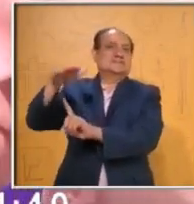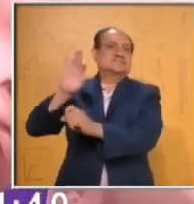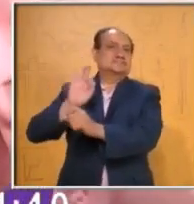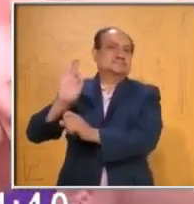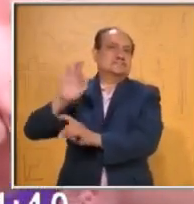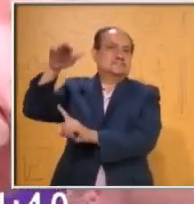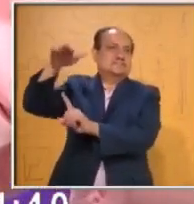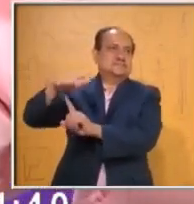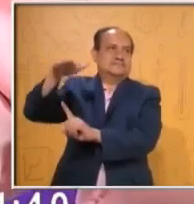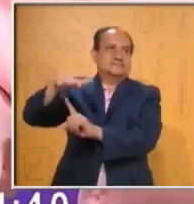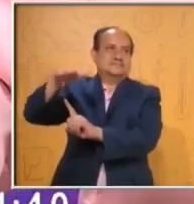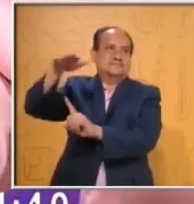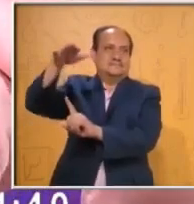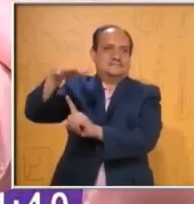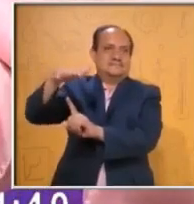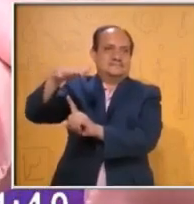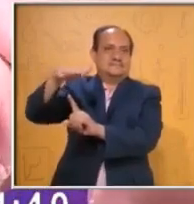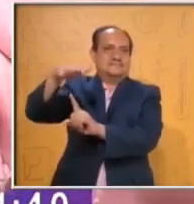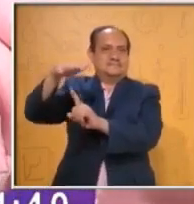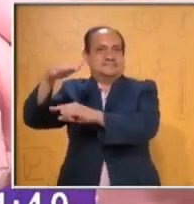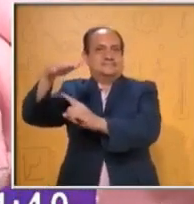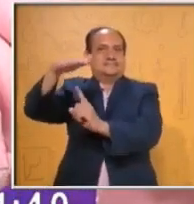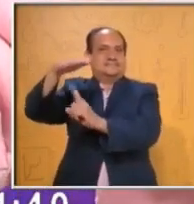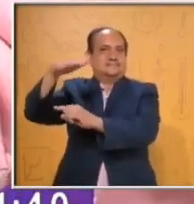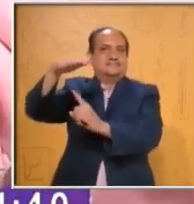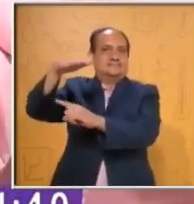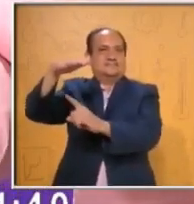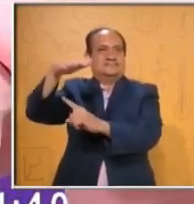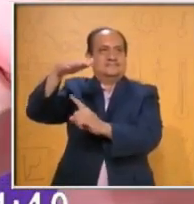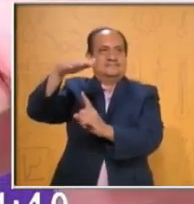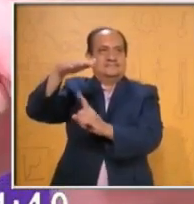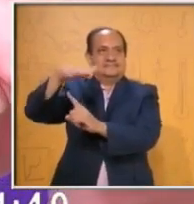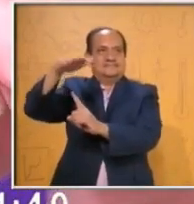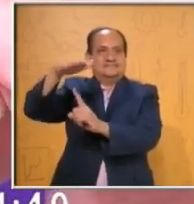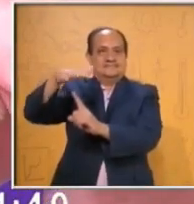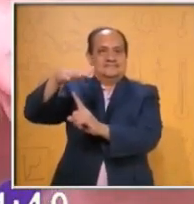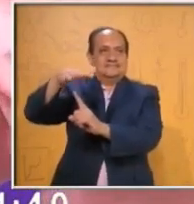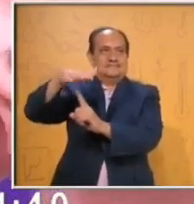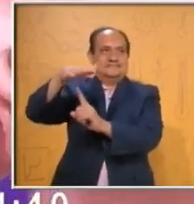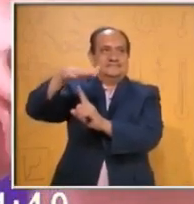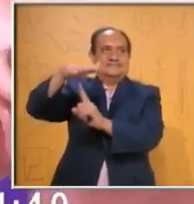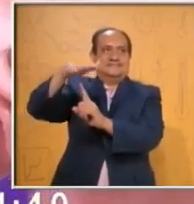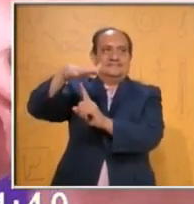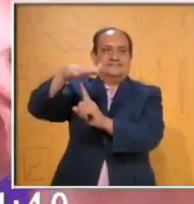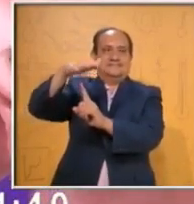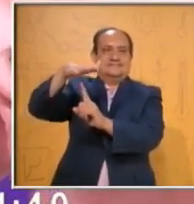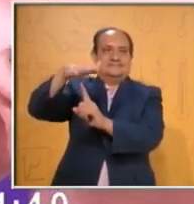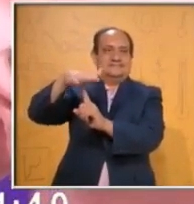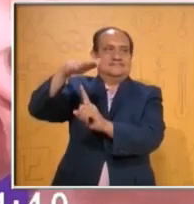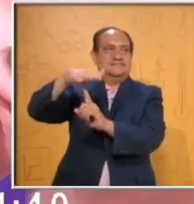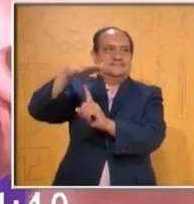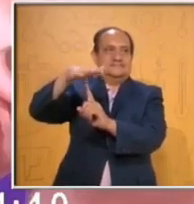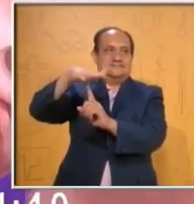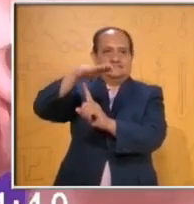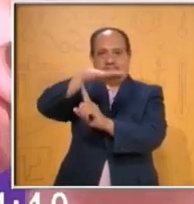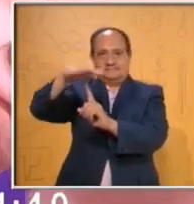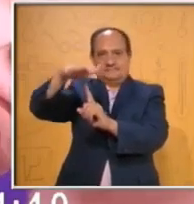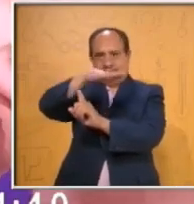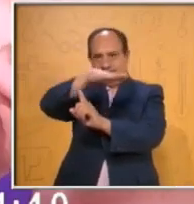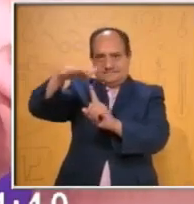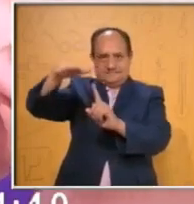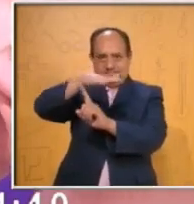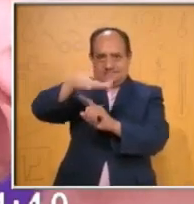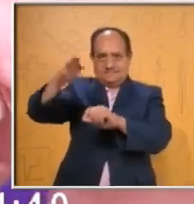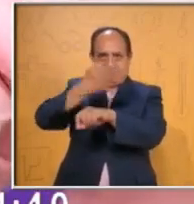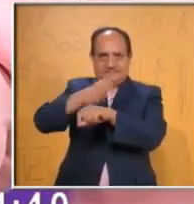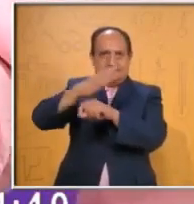Así es, mire, otra vez, va de nuevo. Muy bien, vamos a ir pasando la parte donde está forrado de aluminio